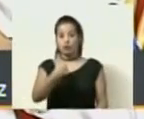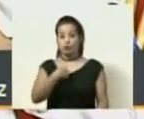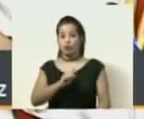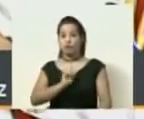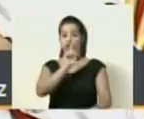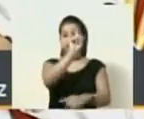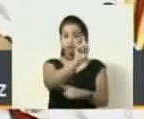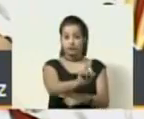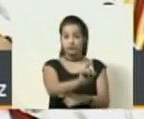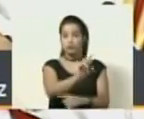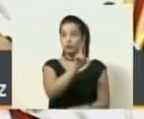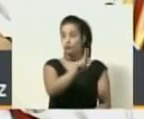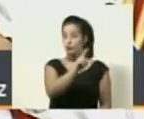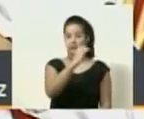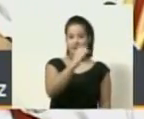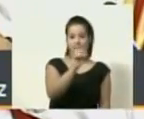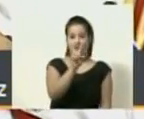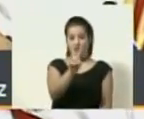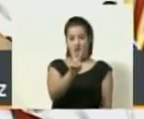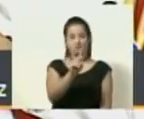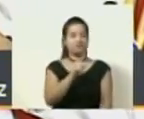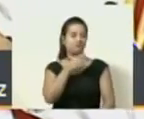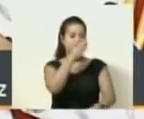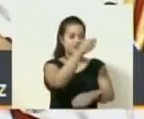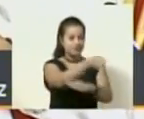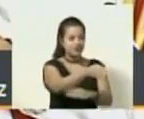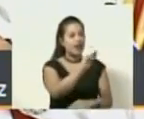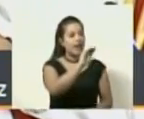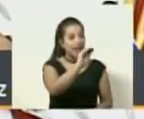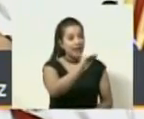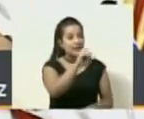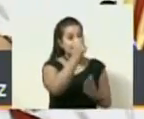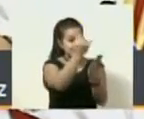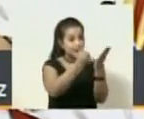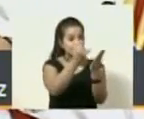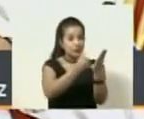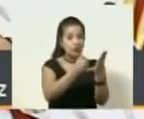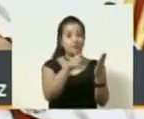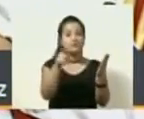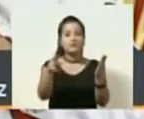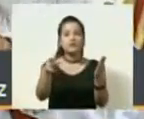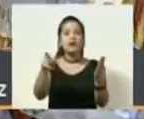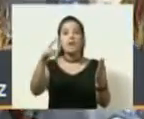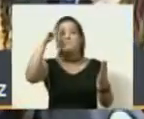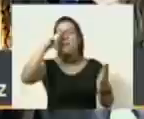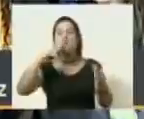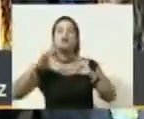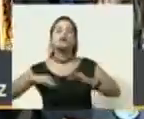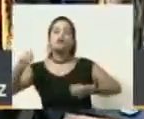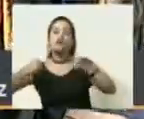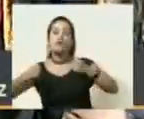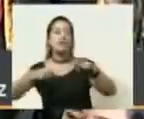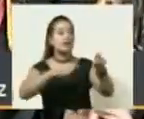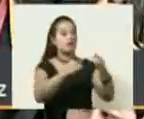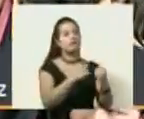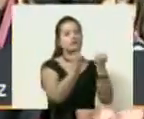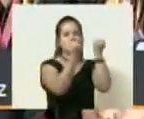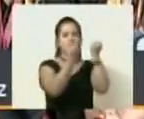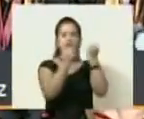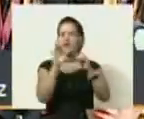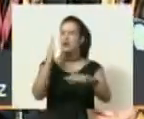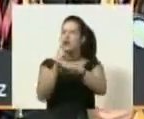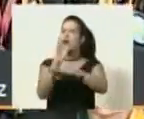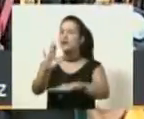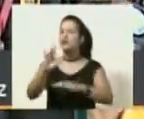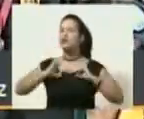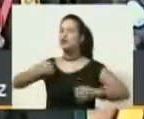excluyó porque mi padre era chofer. ¿Chofer? Y yo, ¿de qué? Mi padre era chofer. ¿Chofer de qué?